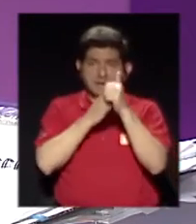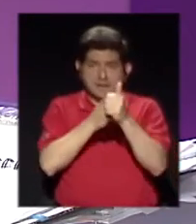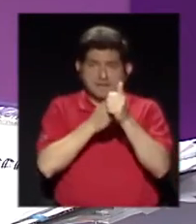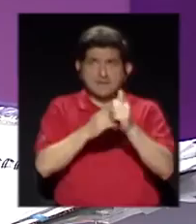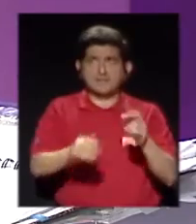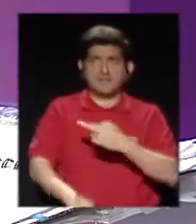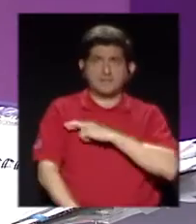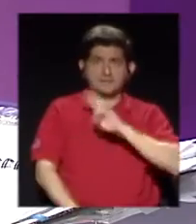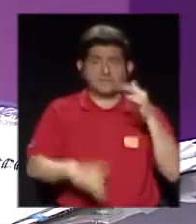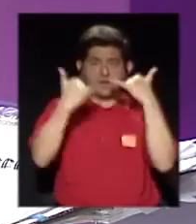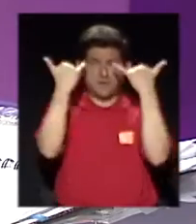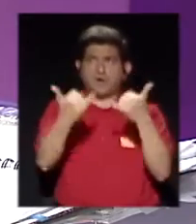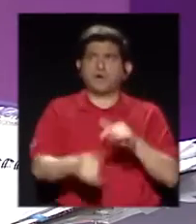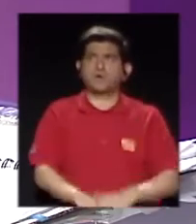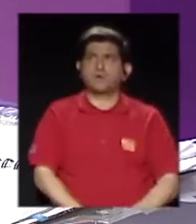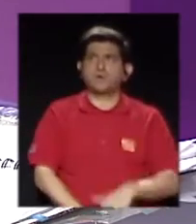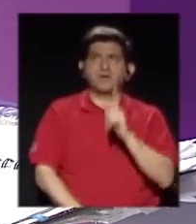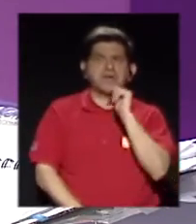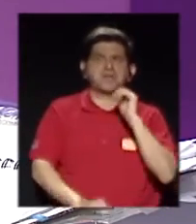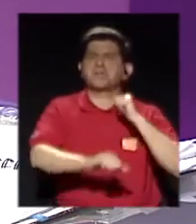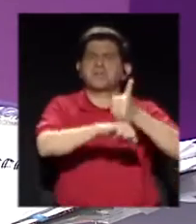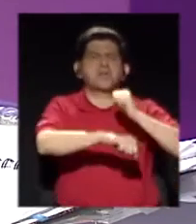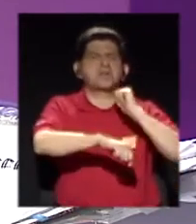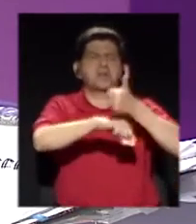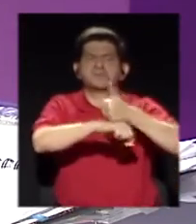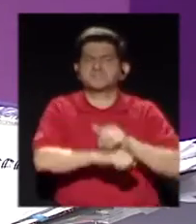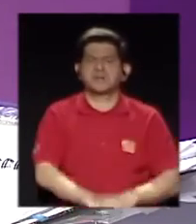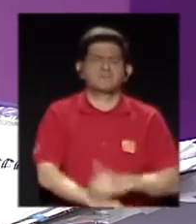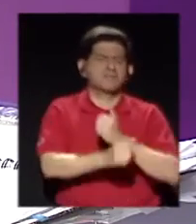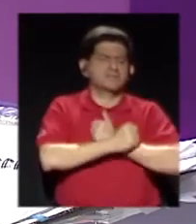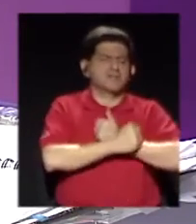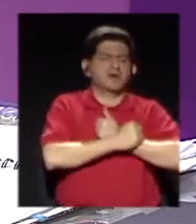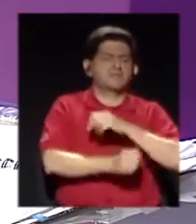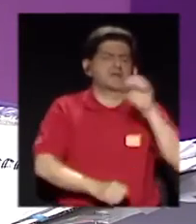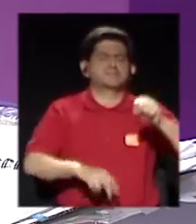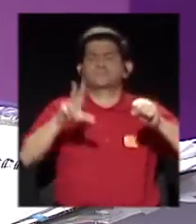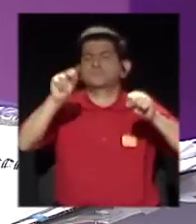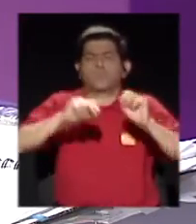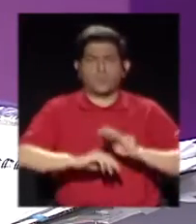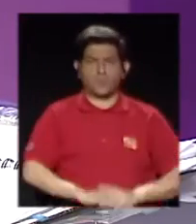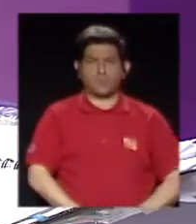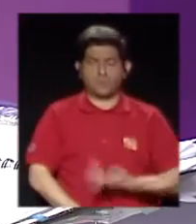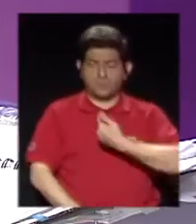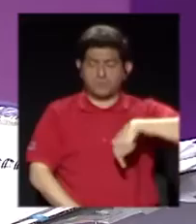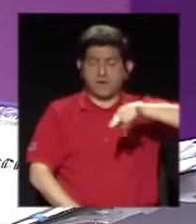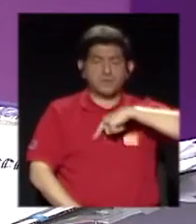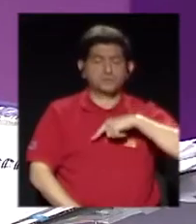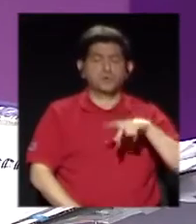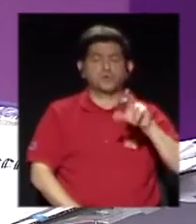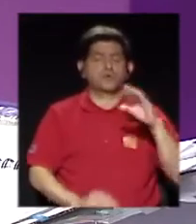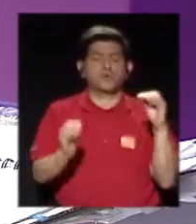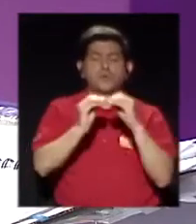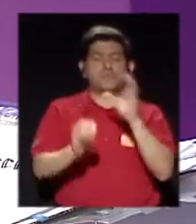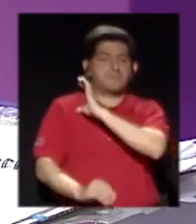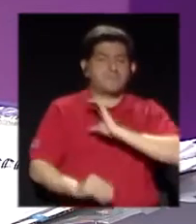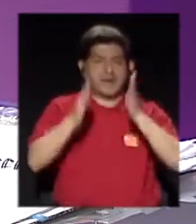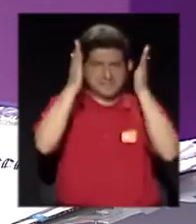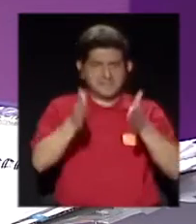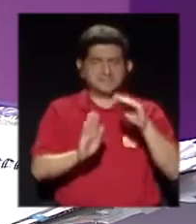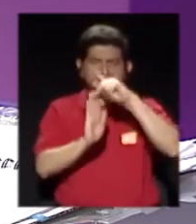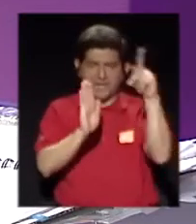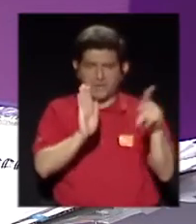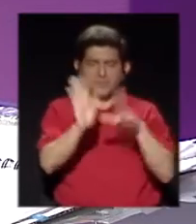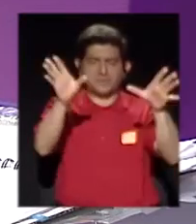actuales quien es quien para establecer a quien amar y aquí es normal para nosotros no hay más cristiano que este principio